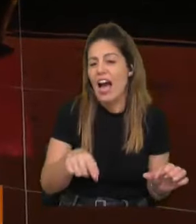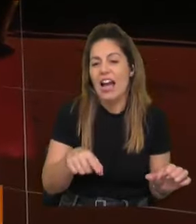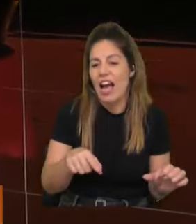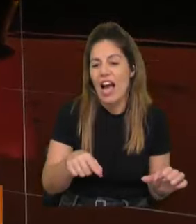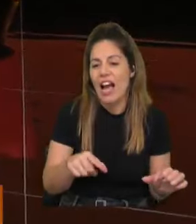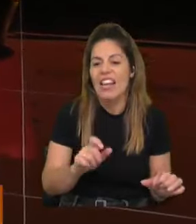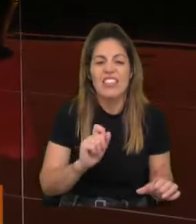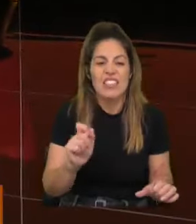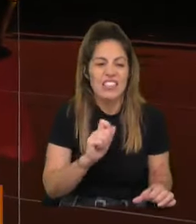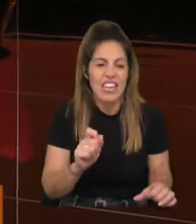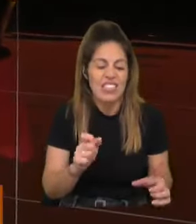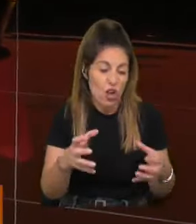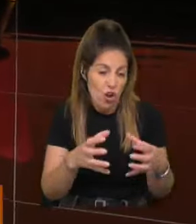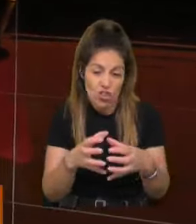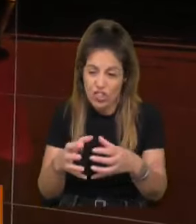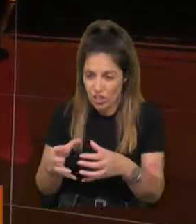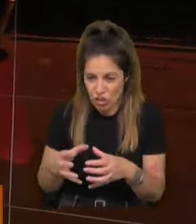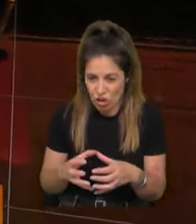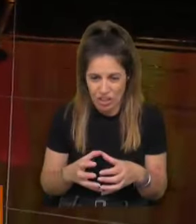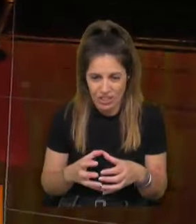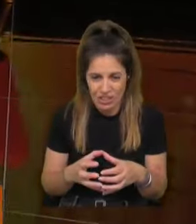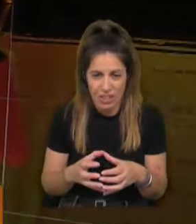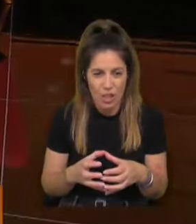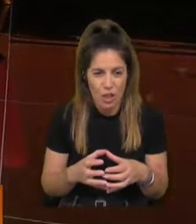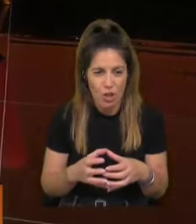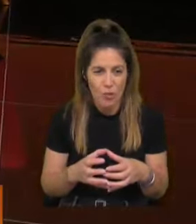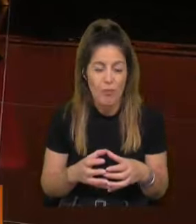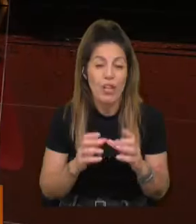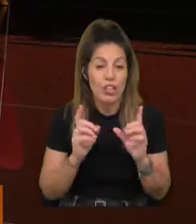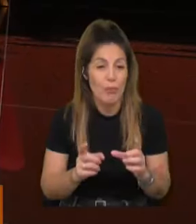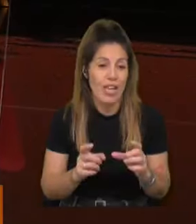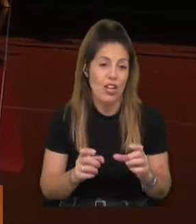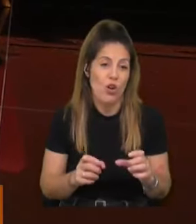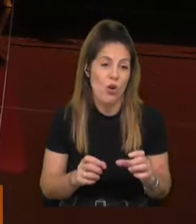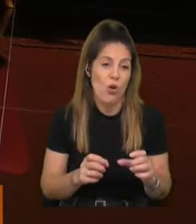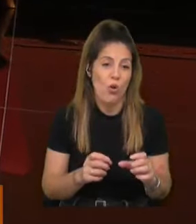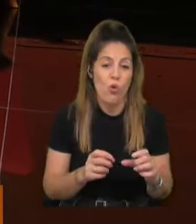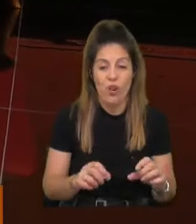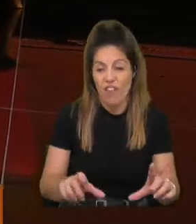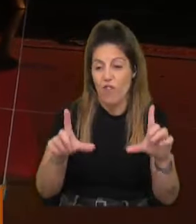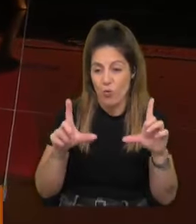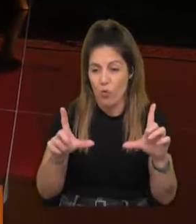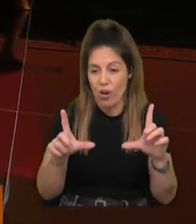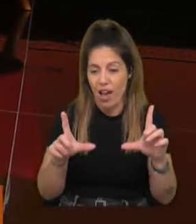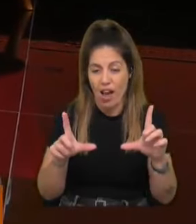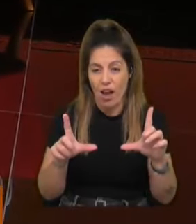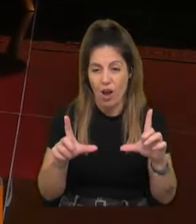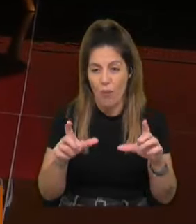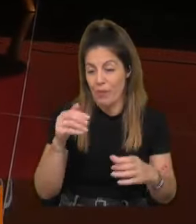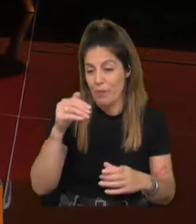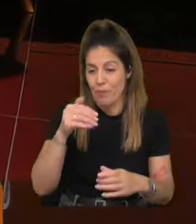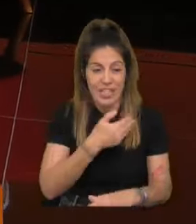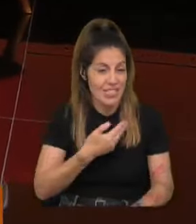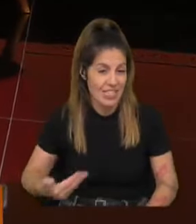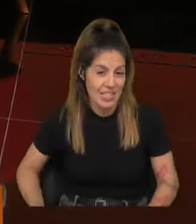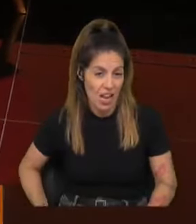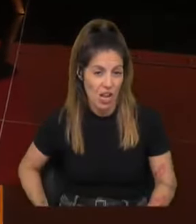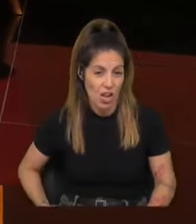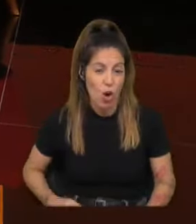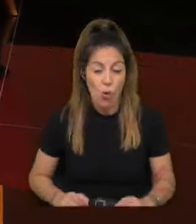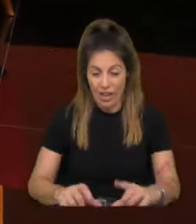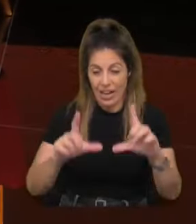contante son los sectores pero tiene una fórmula presidencial tiene una candidatura que emerge el 30 de junio